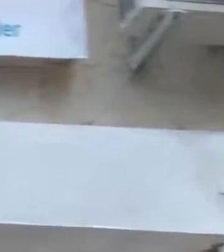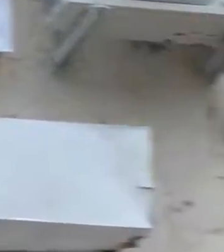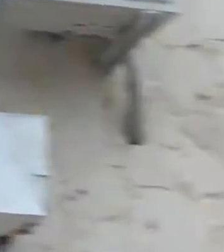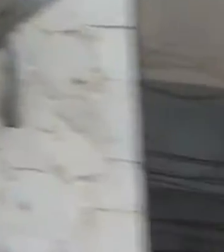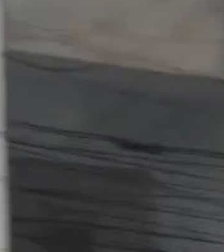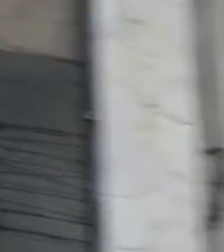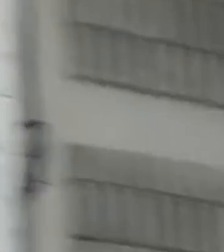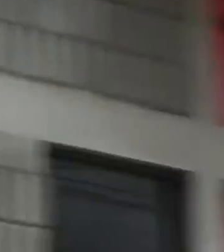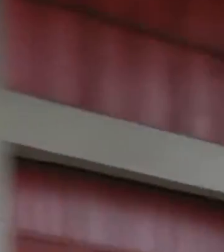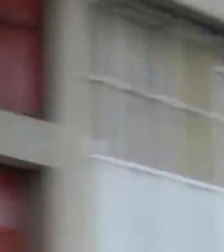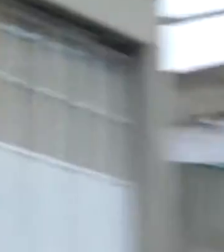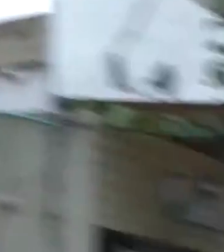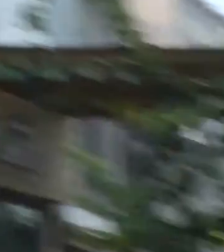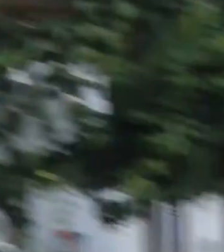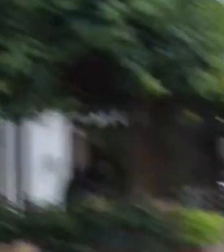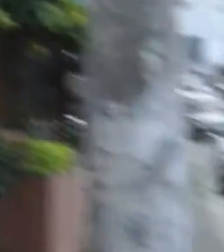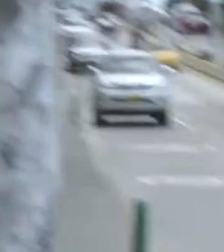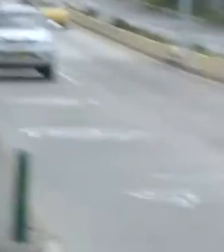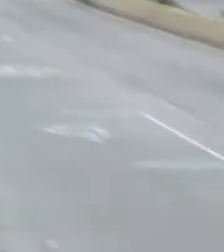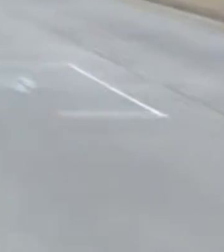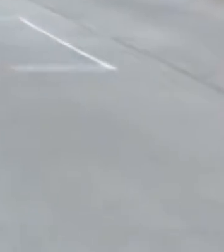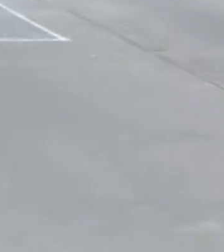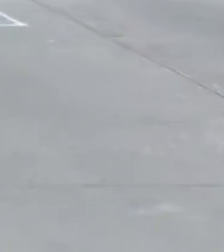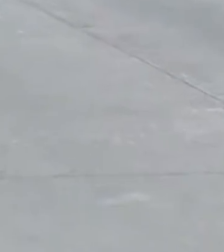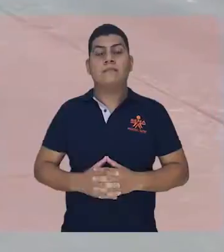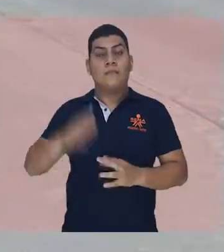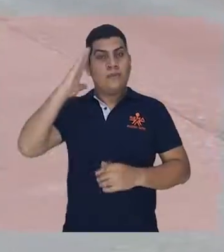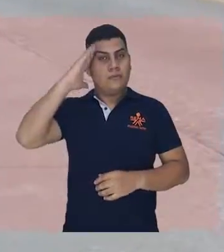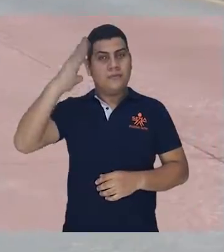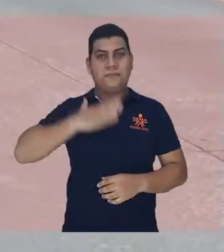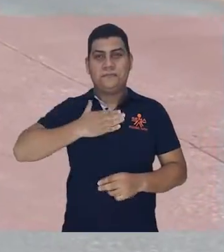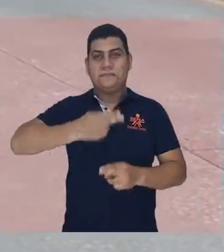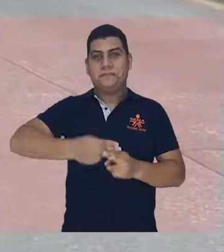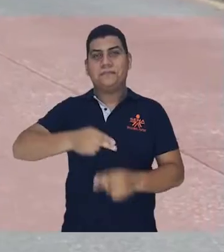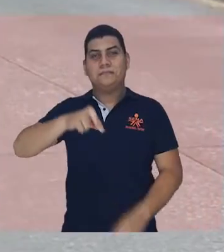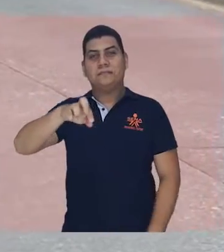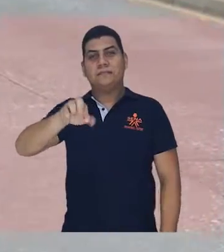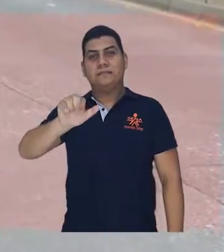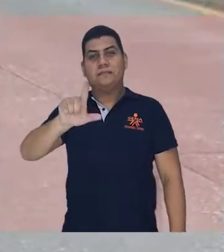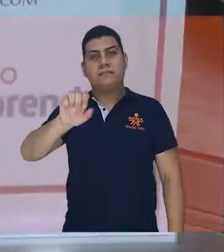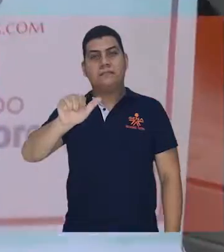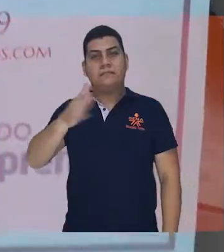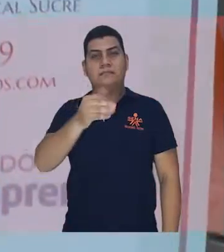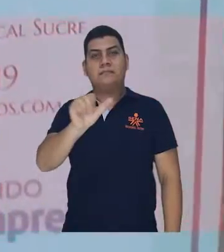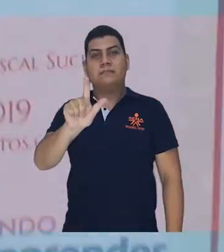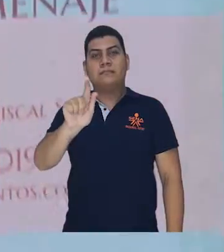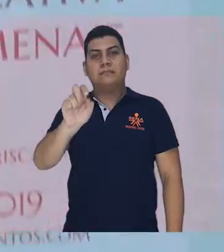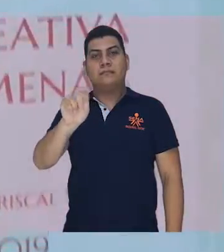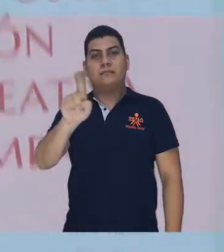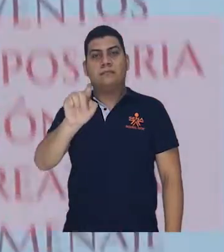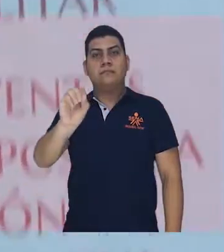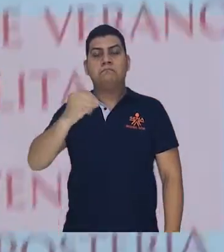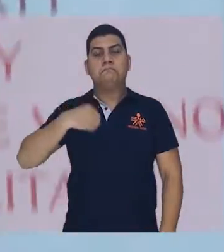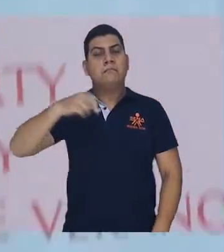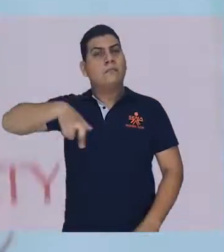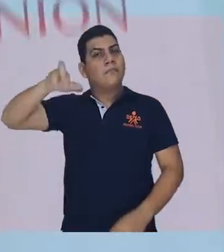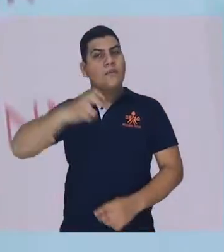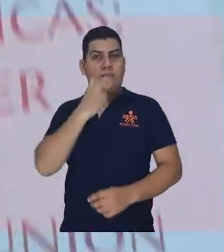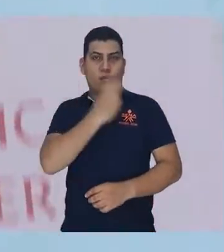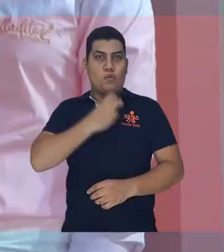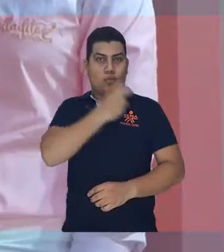Creo que los sueños sí se pueden cumplir. Hola, mi nombre es Paola Alfonso, soy fonoaudióloga de